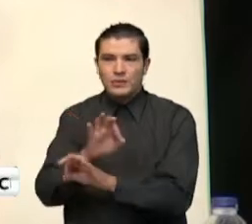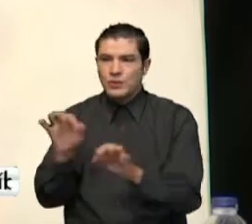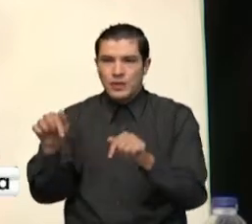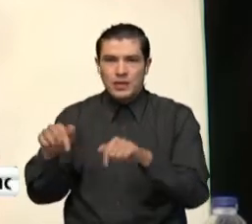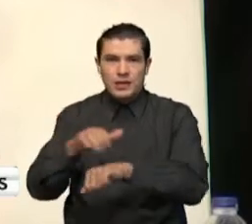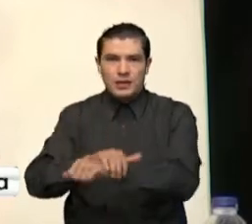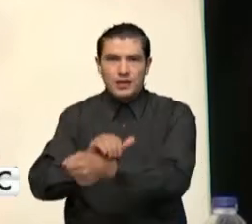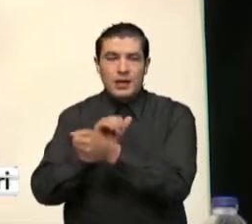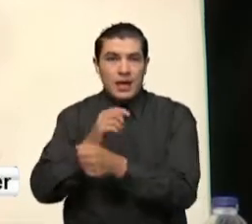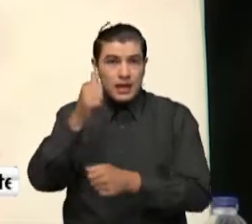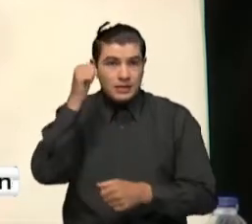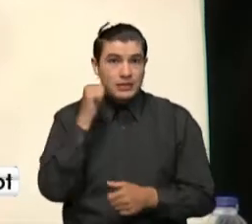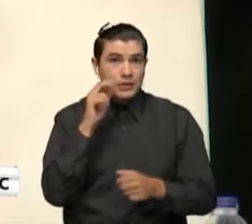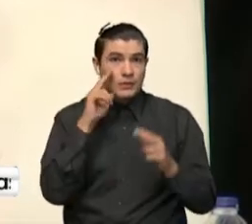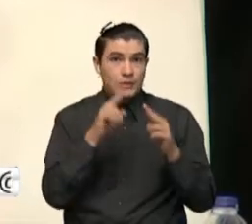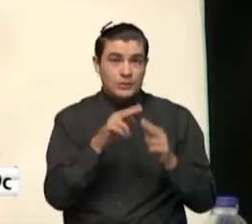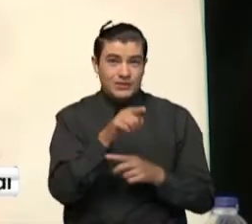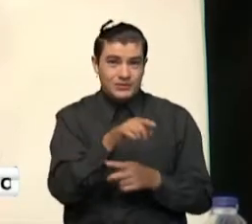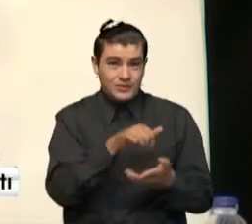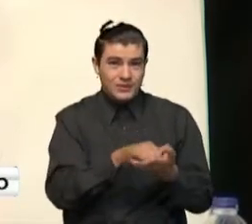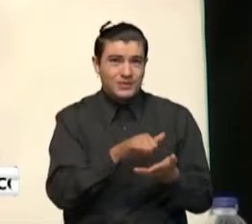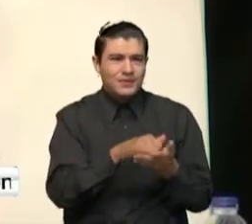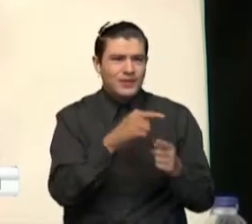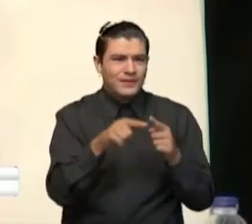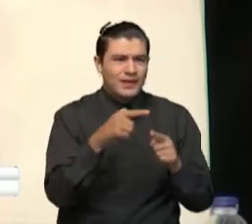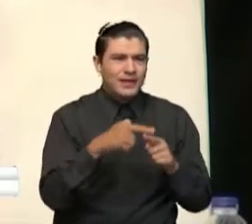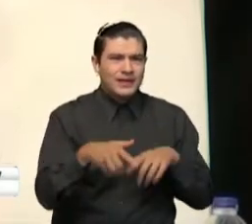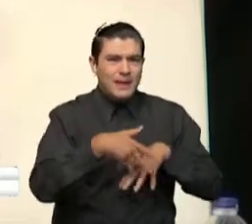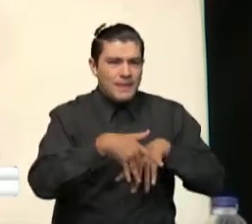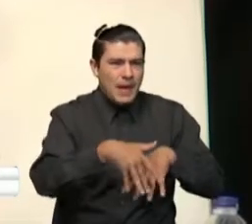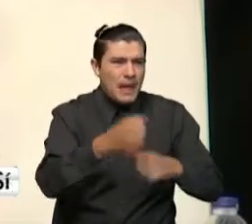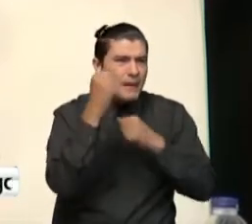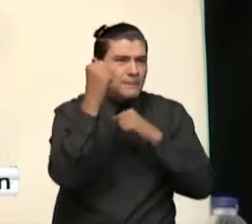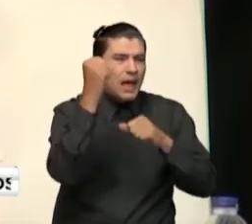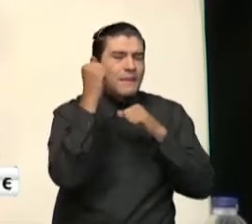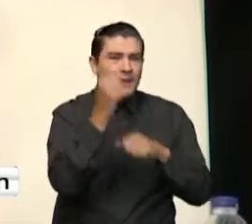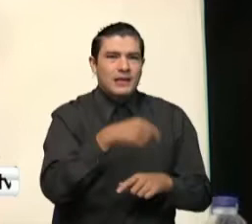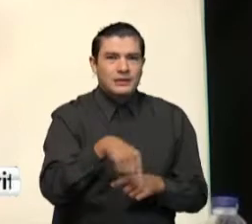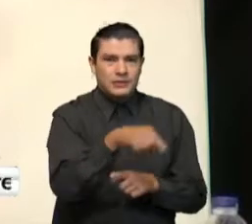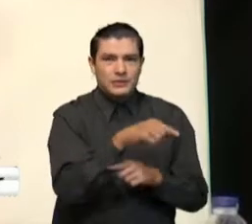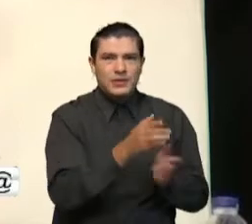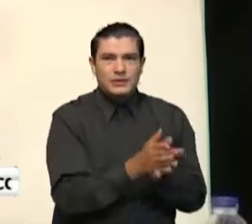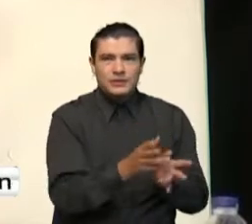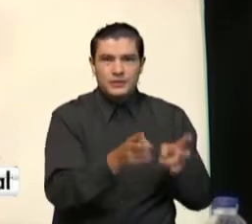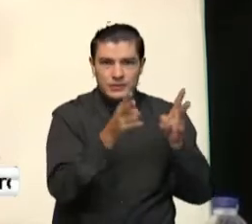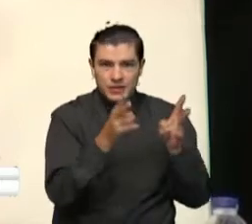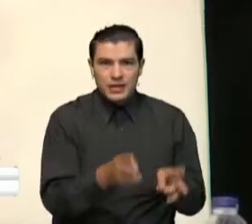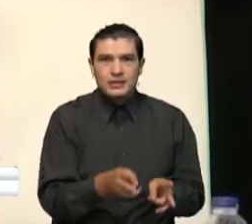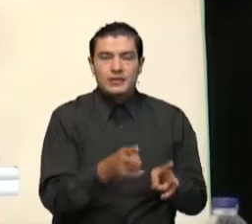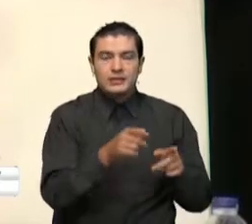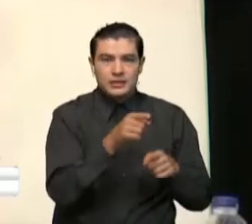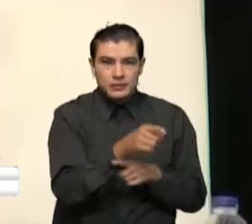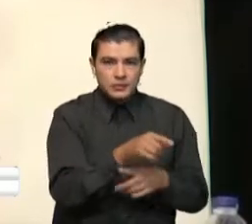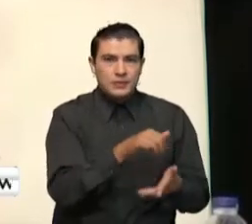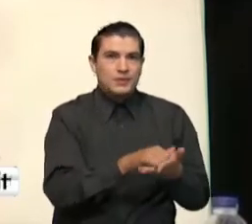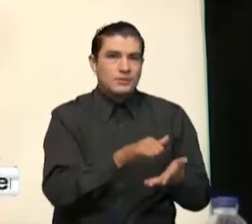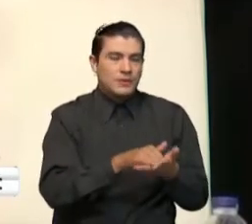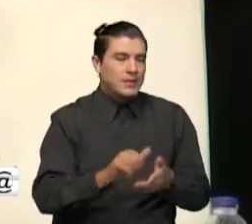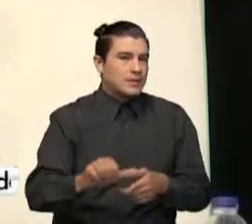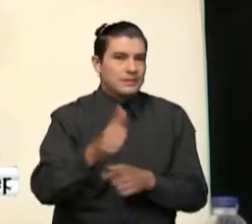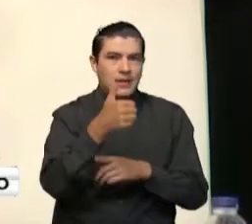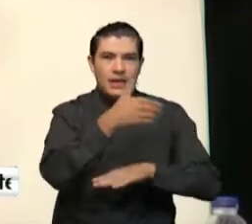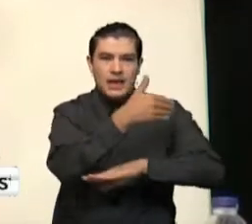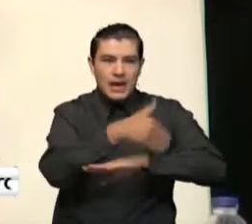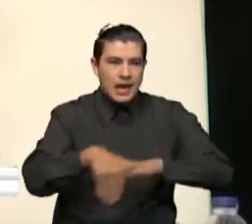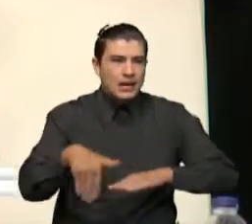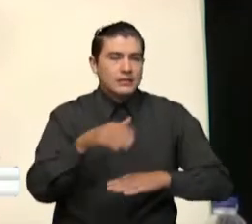conocíamos ayer sobre las diferentes manifestaciones marchas que realizaron estudiantes y docentes por las principales calles las principales